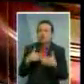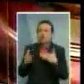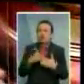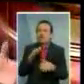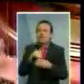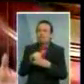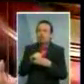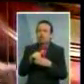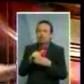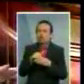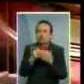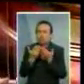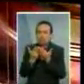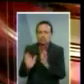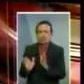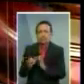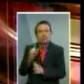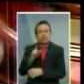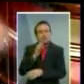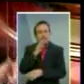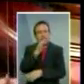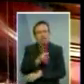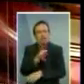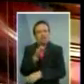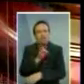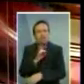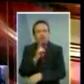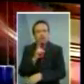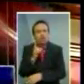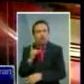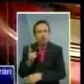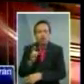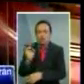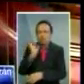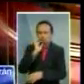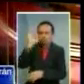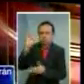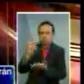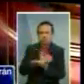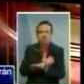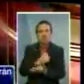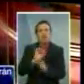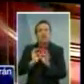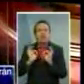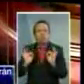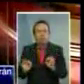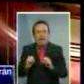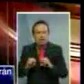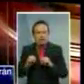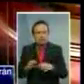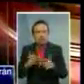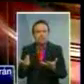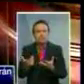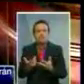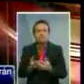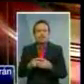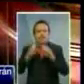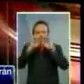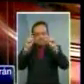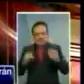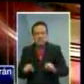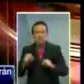votos de esta amplitud? Porque ustedes han dicho, no estamos por el lucro de la educación, no estamos por los sistemas poco democráticos,